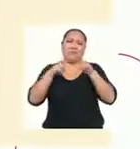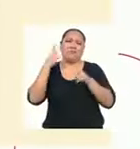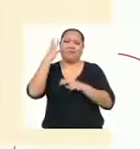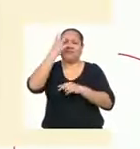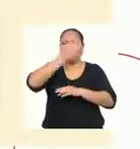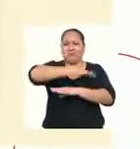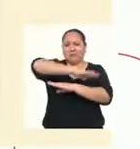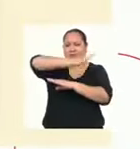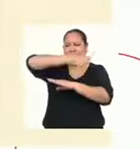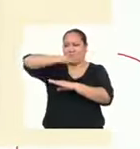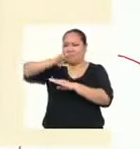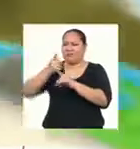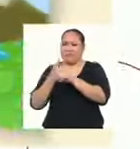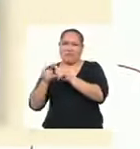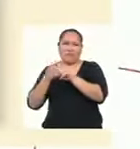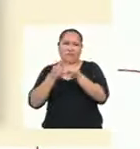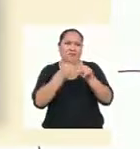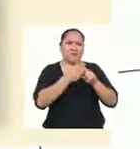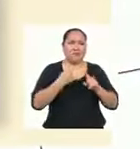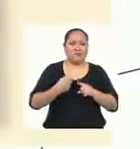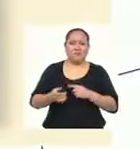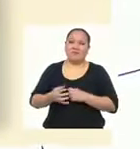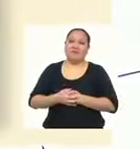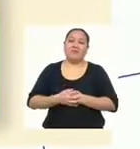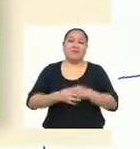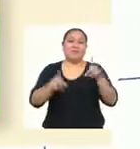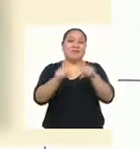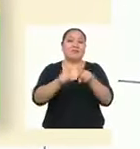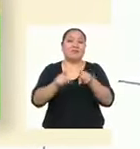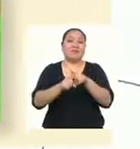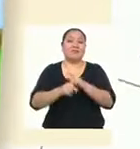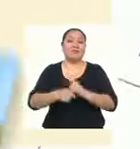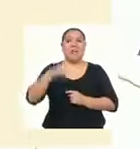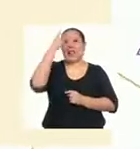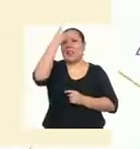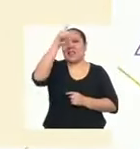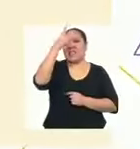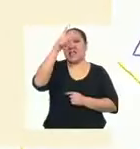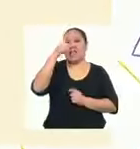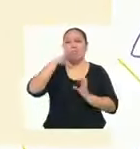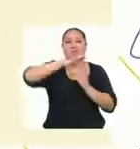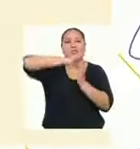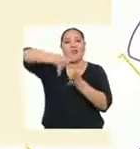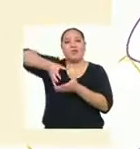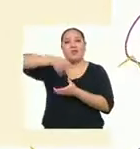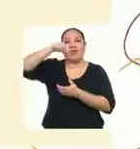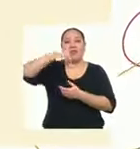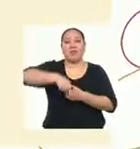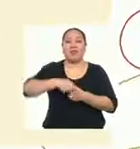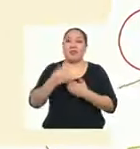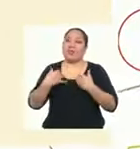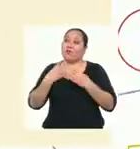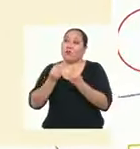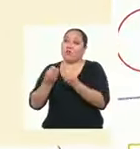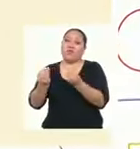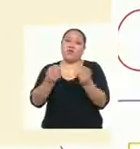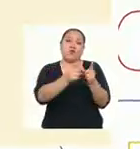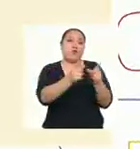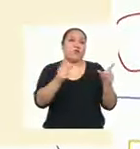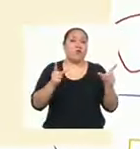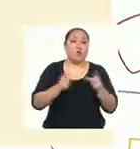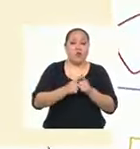bellos y tan distintos entre sí! Y también en el liderazgo mundial que tenemos en muchos sectores